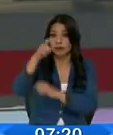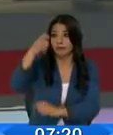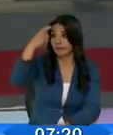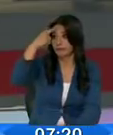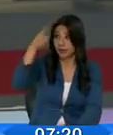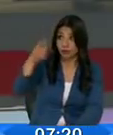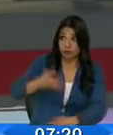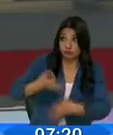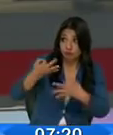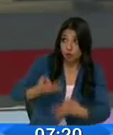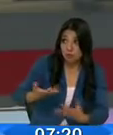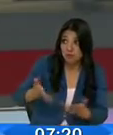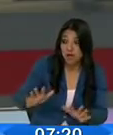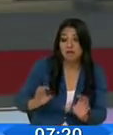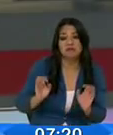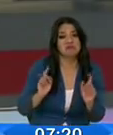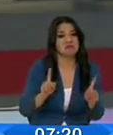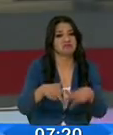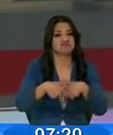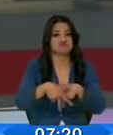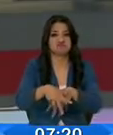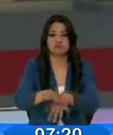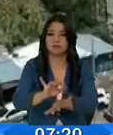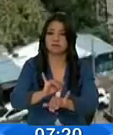cumplen, volverán a las calles. Miremos.